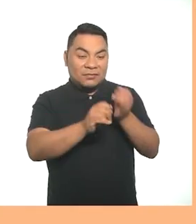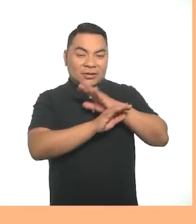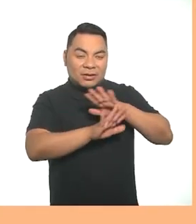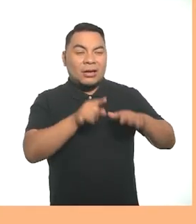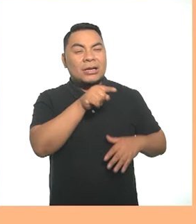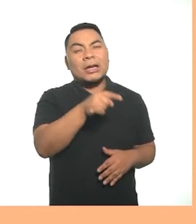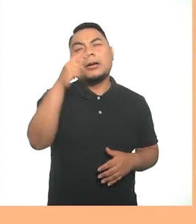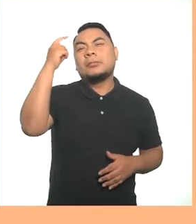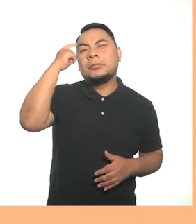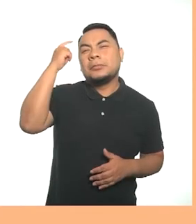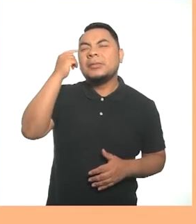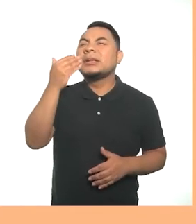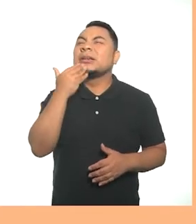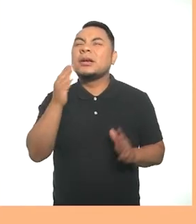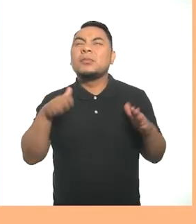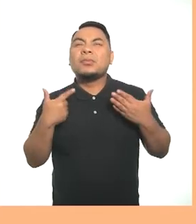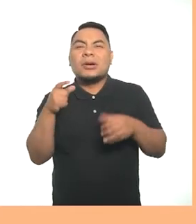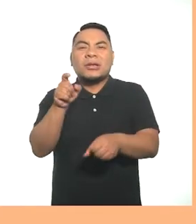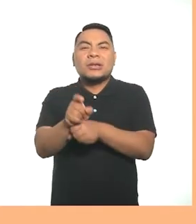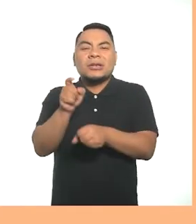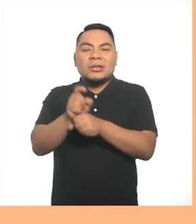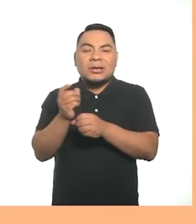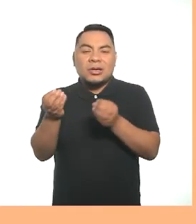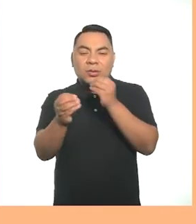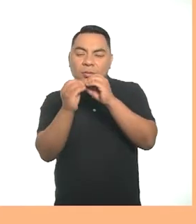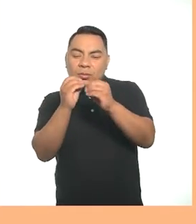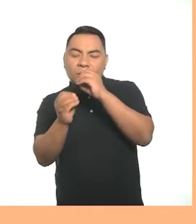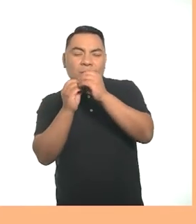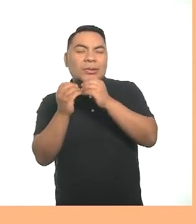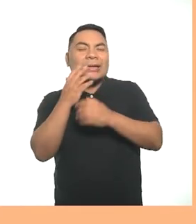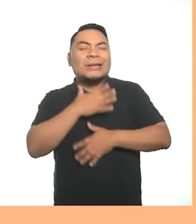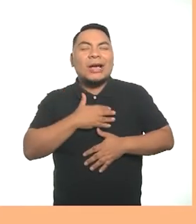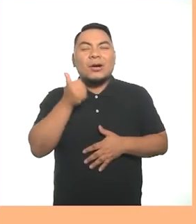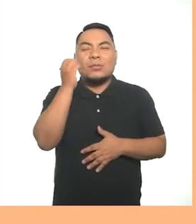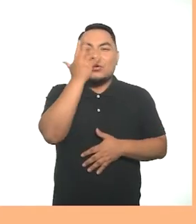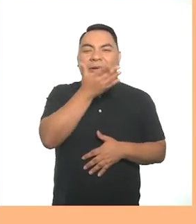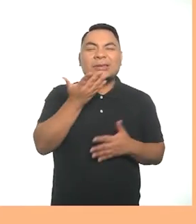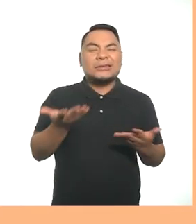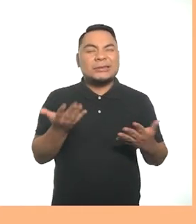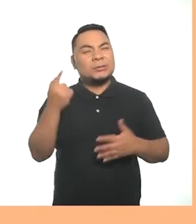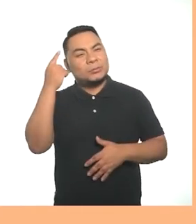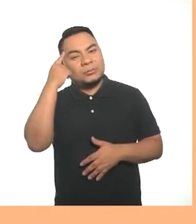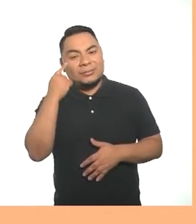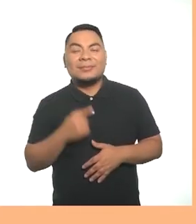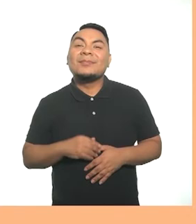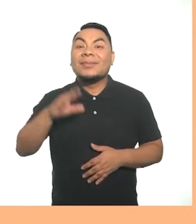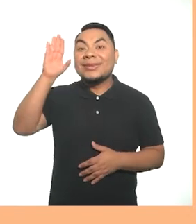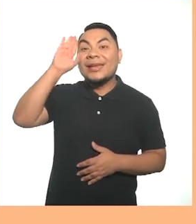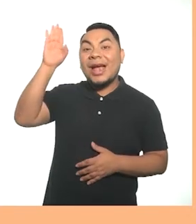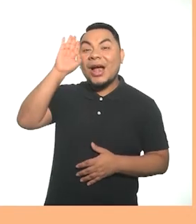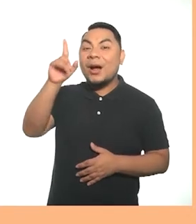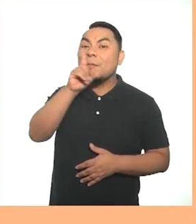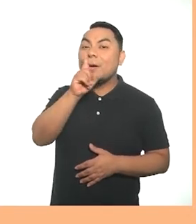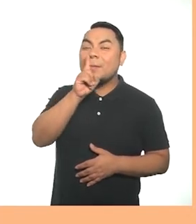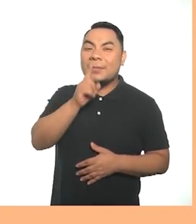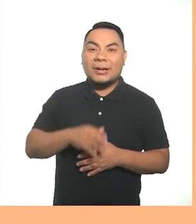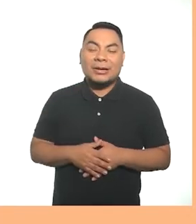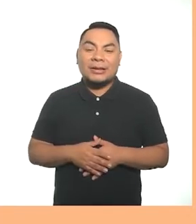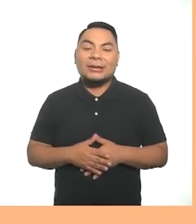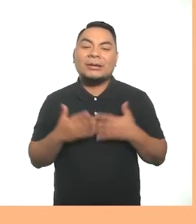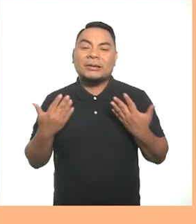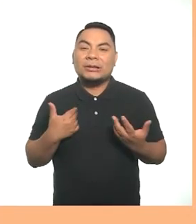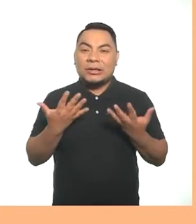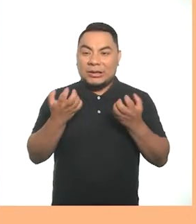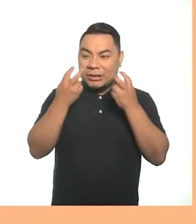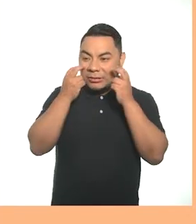de pensar acerca de quién podría enseñarle a construir algo muy divertido. Hola, papá. ¿Qué